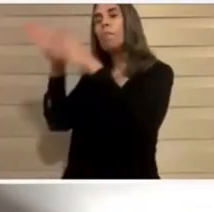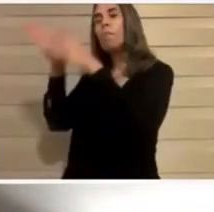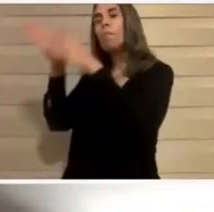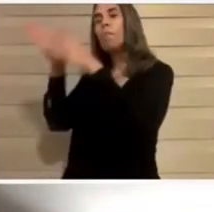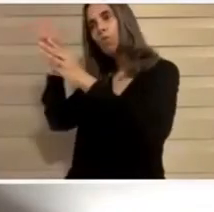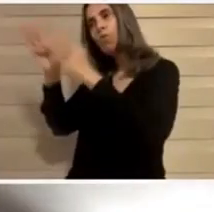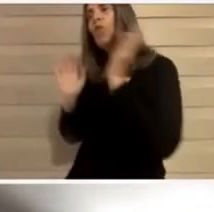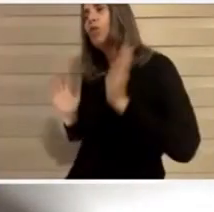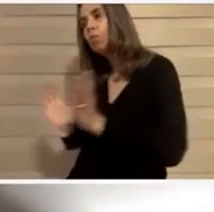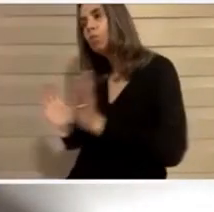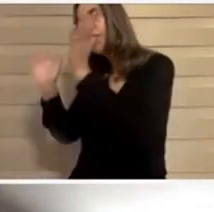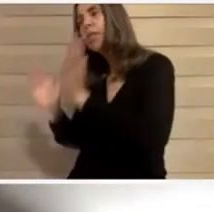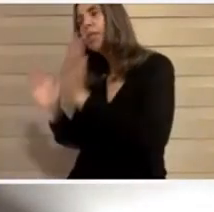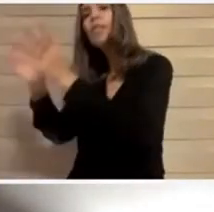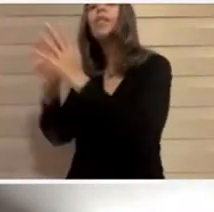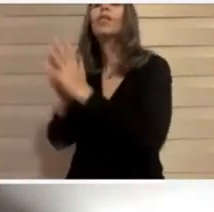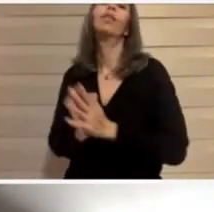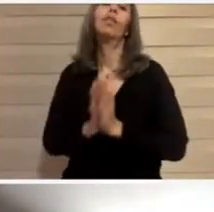Muchas gracias.